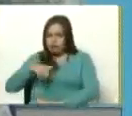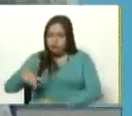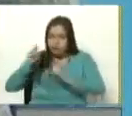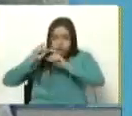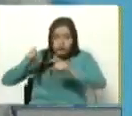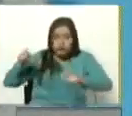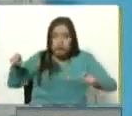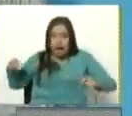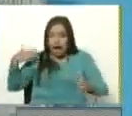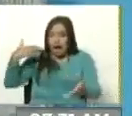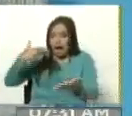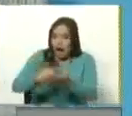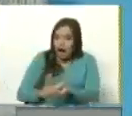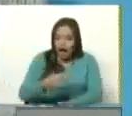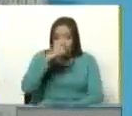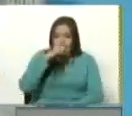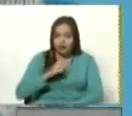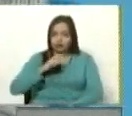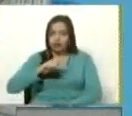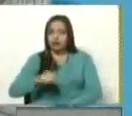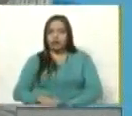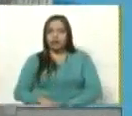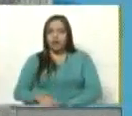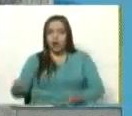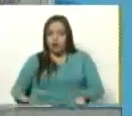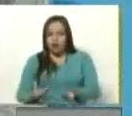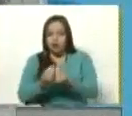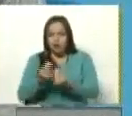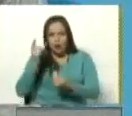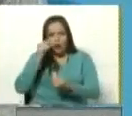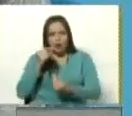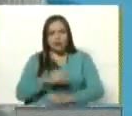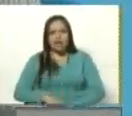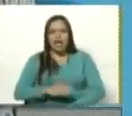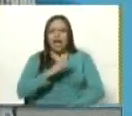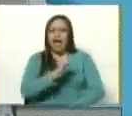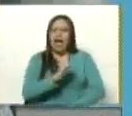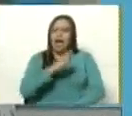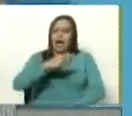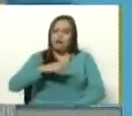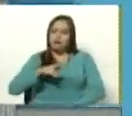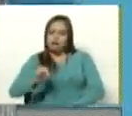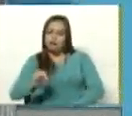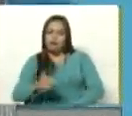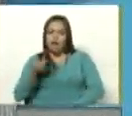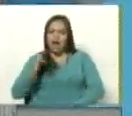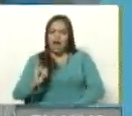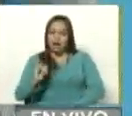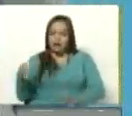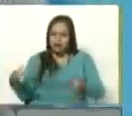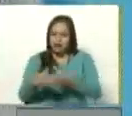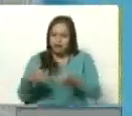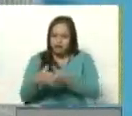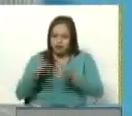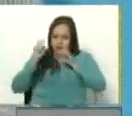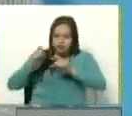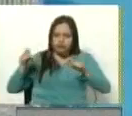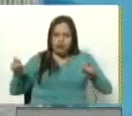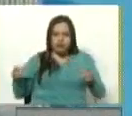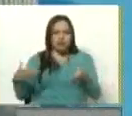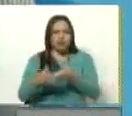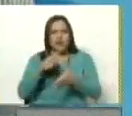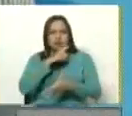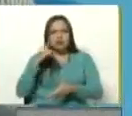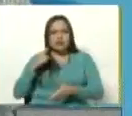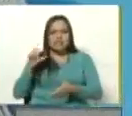hace muchos años con este gran comunicador latinoamericano Mario Caplún. Formamos parte de una organización que se llamó el Centro